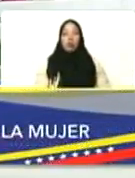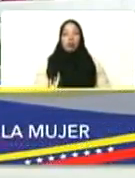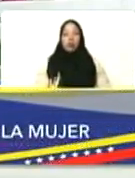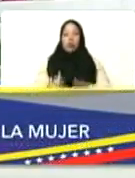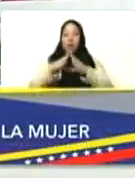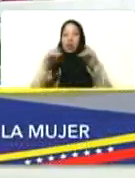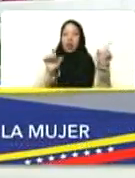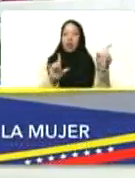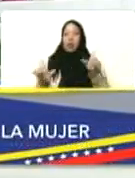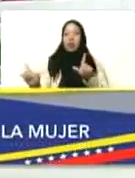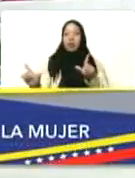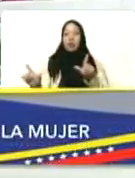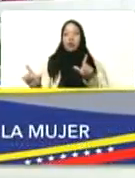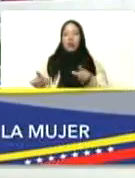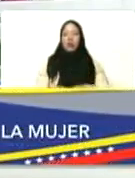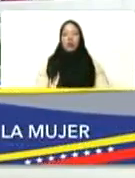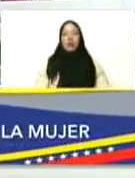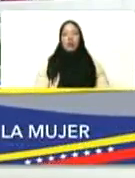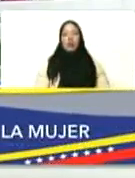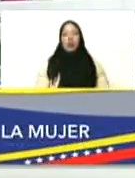Cúmplase.